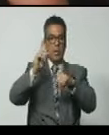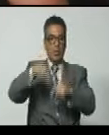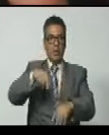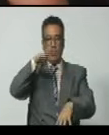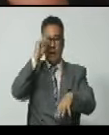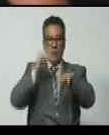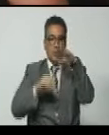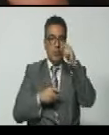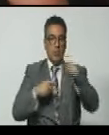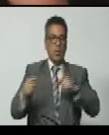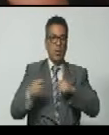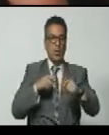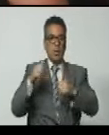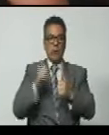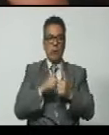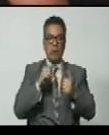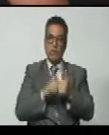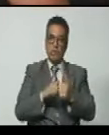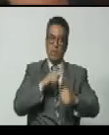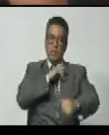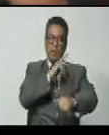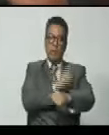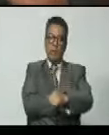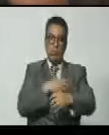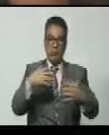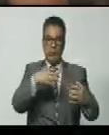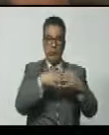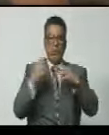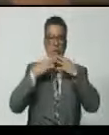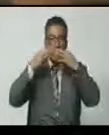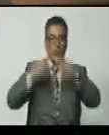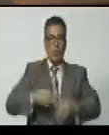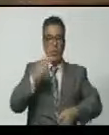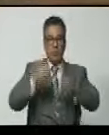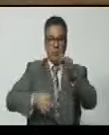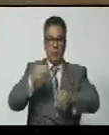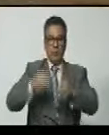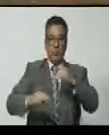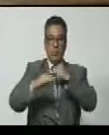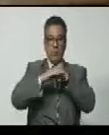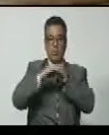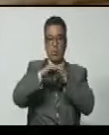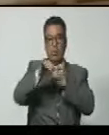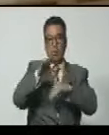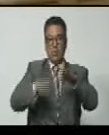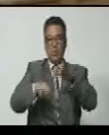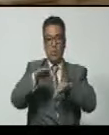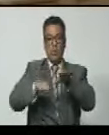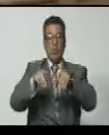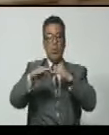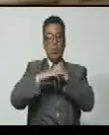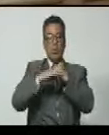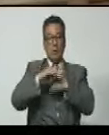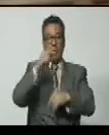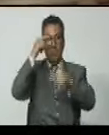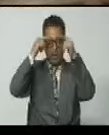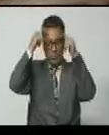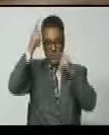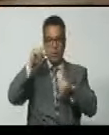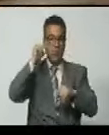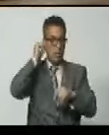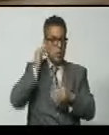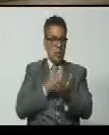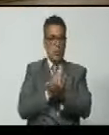enseñó a librar las más duras batallas por la verdad, por la justicia, por la igualdad y por la equidad. Hoy a Chávez le debemos que las